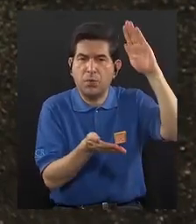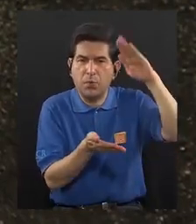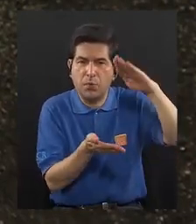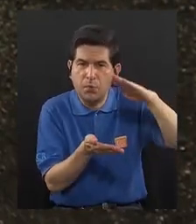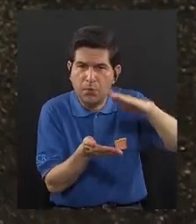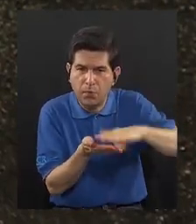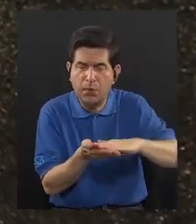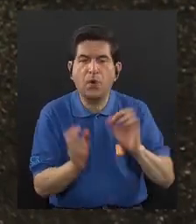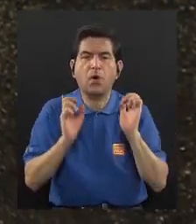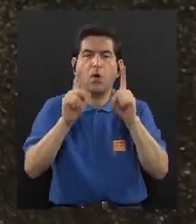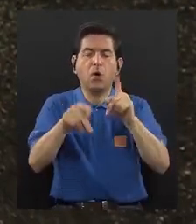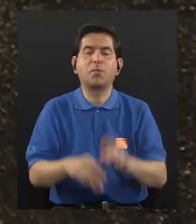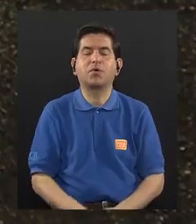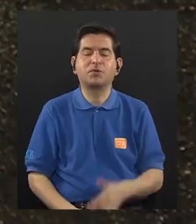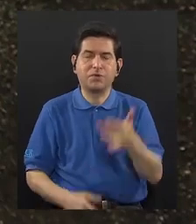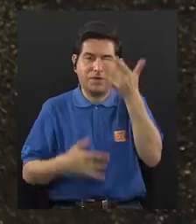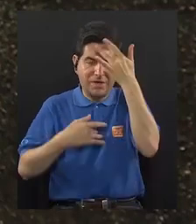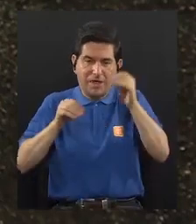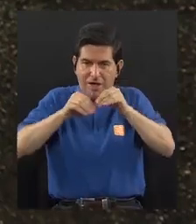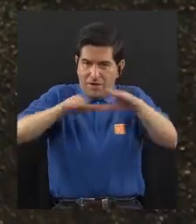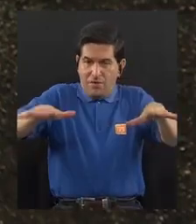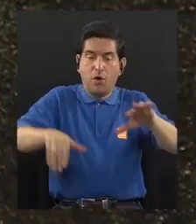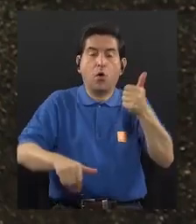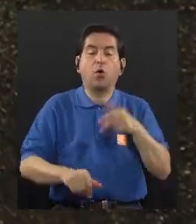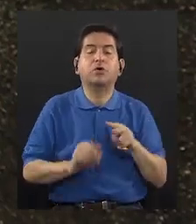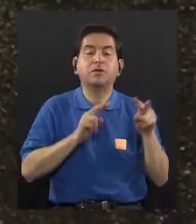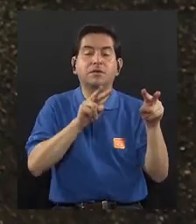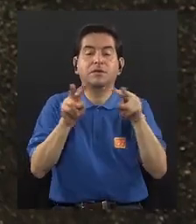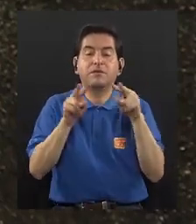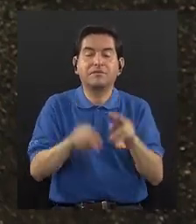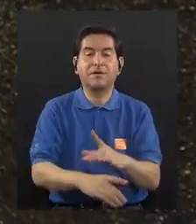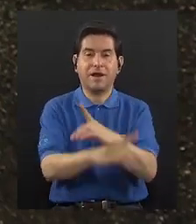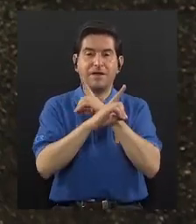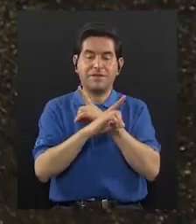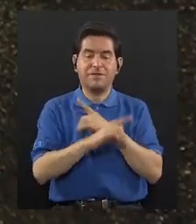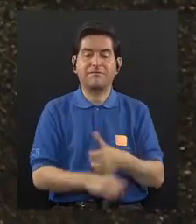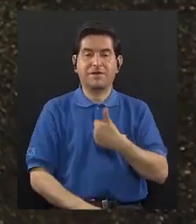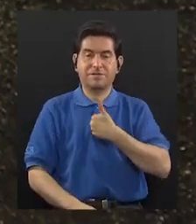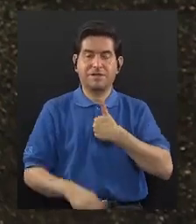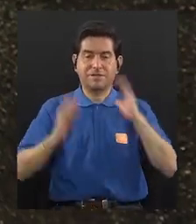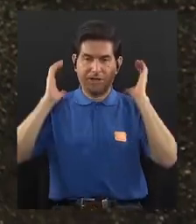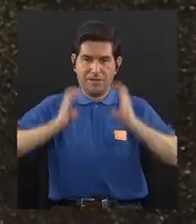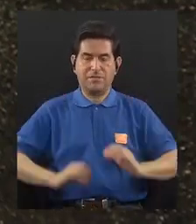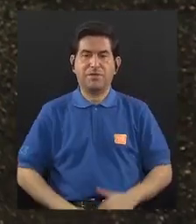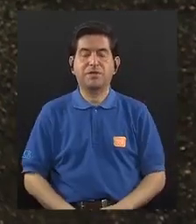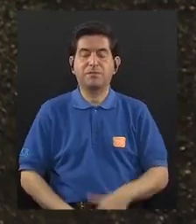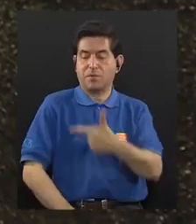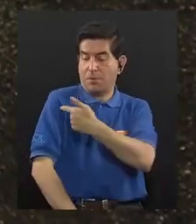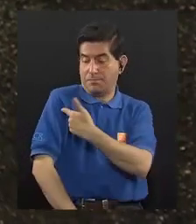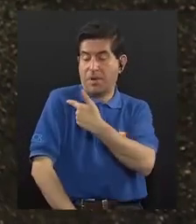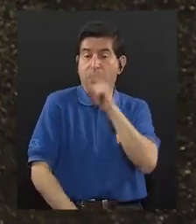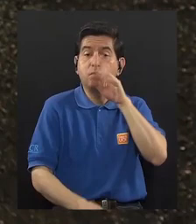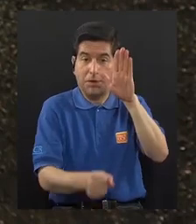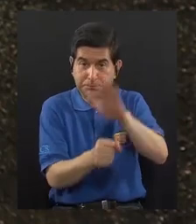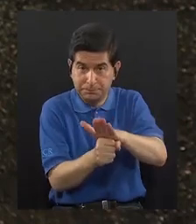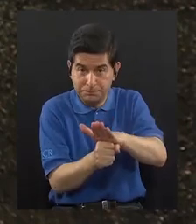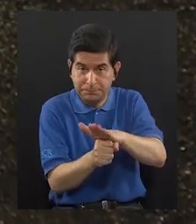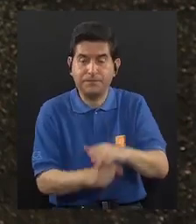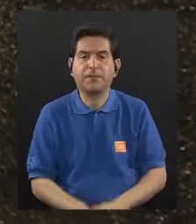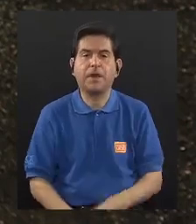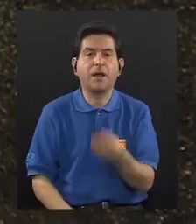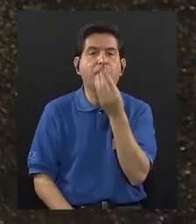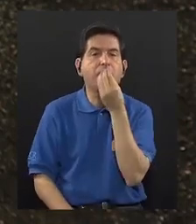eso reducimos bastante la posibilidad de contagio y la otra es vigilar la parte de las defensas inmunes mantener al día las vacunas